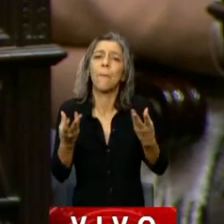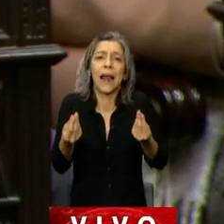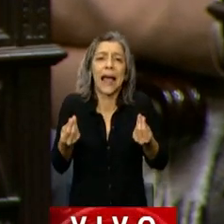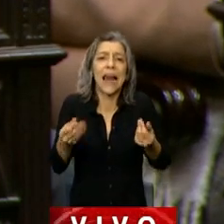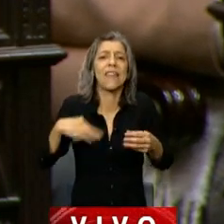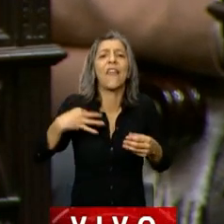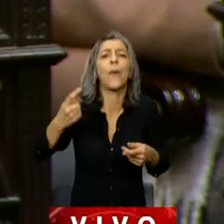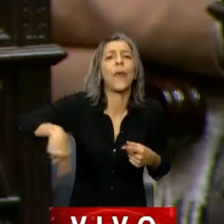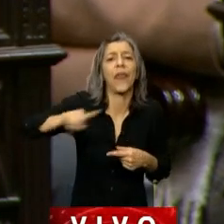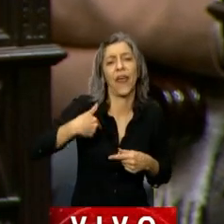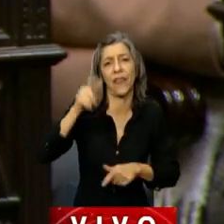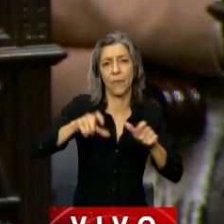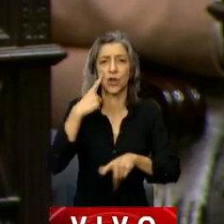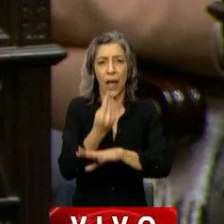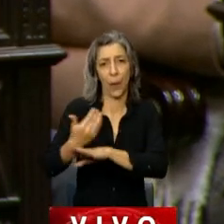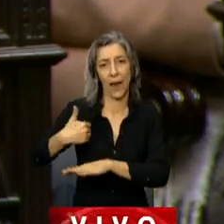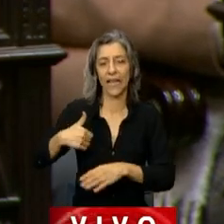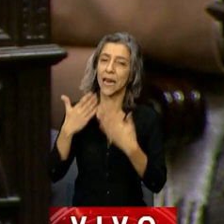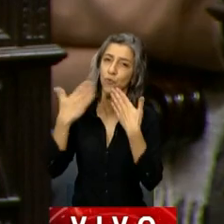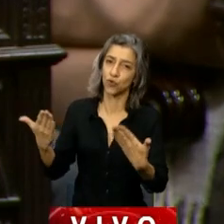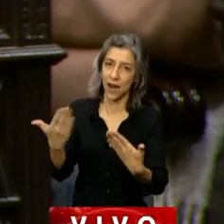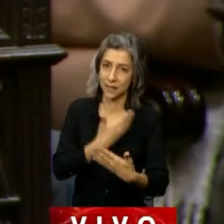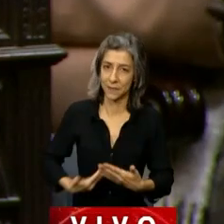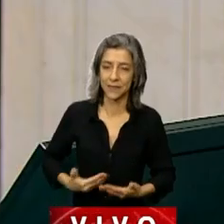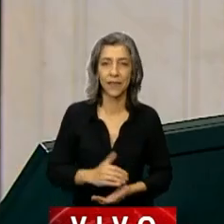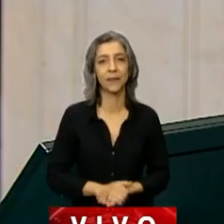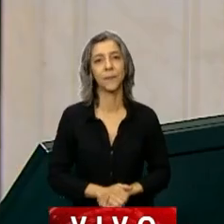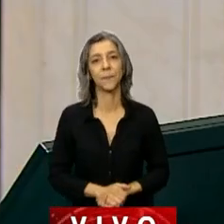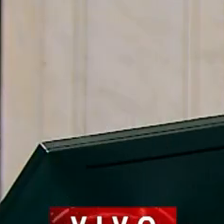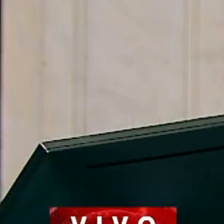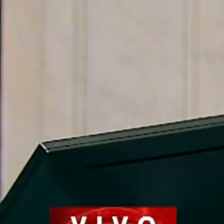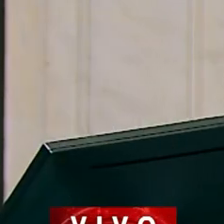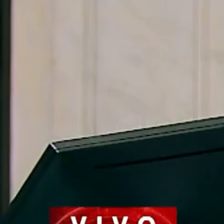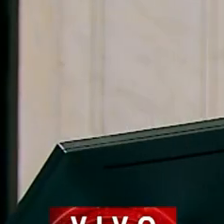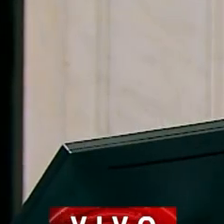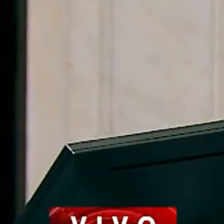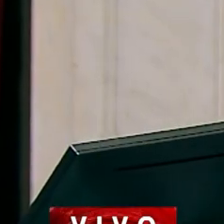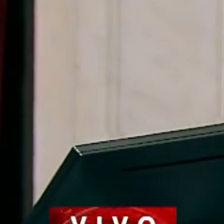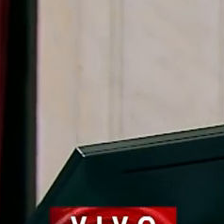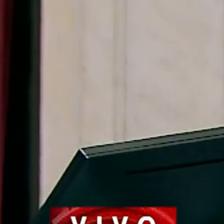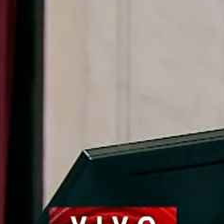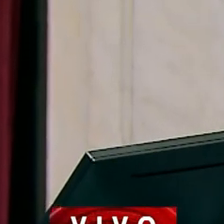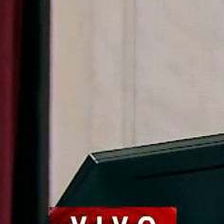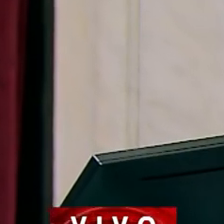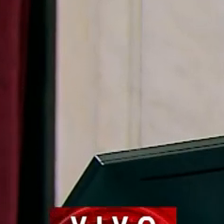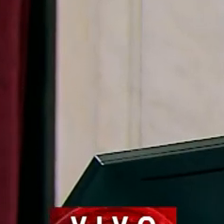de vida de todos los argentinos y argentinas. Muchas gracias, señor presidente. Muchas gracias, diputada.